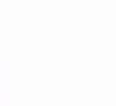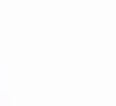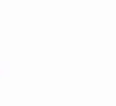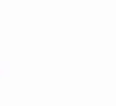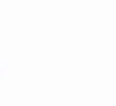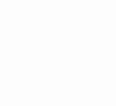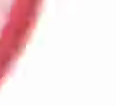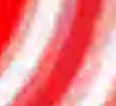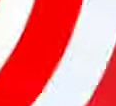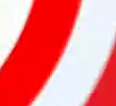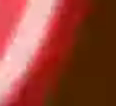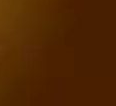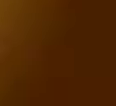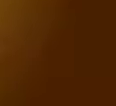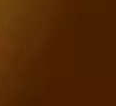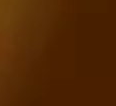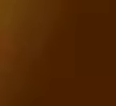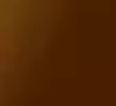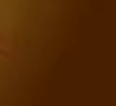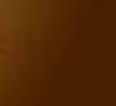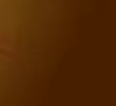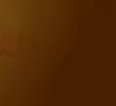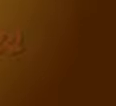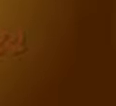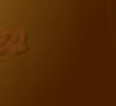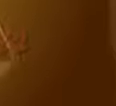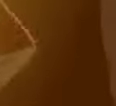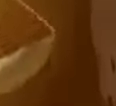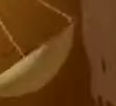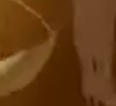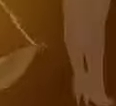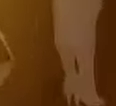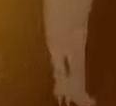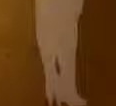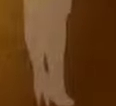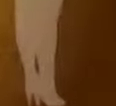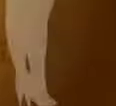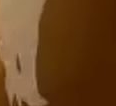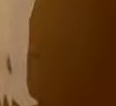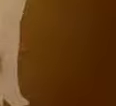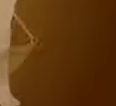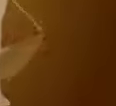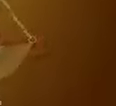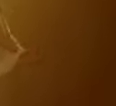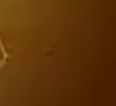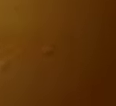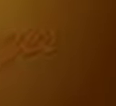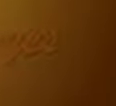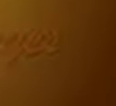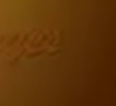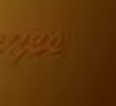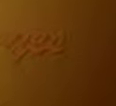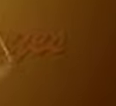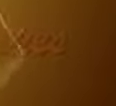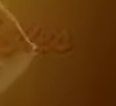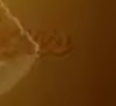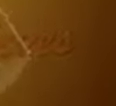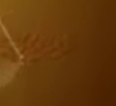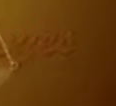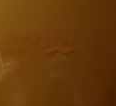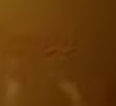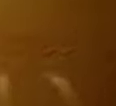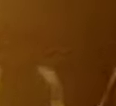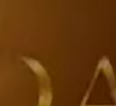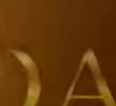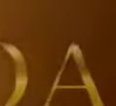tenemos en el estudio a la licenciada Erika García Arévalo, que responderá a las dudas legales de usted. Adelante